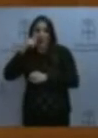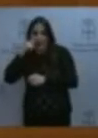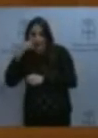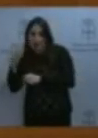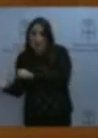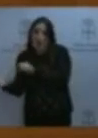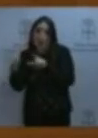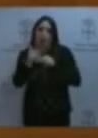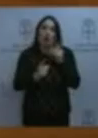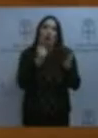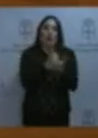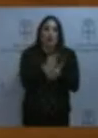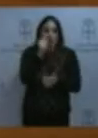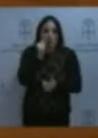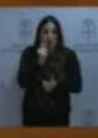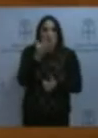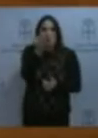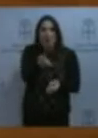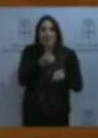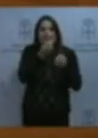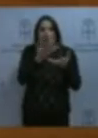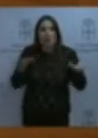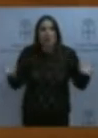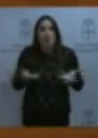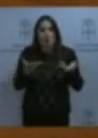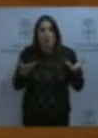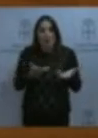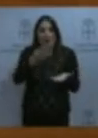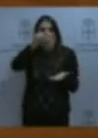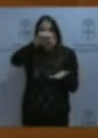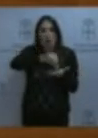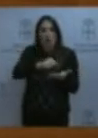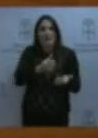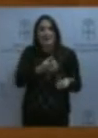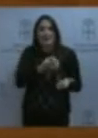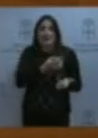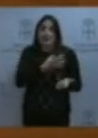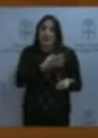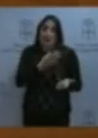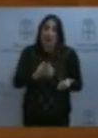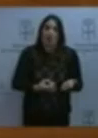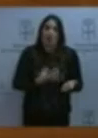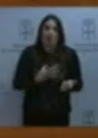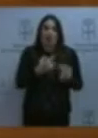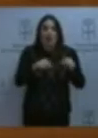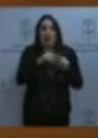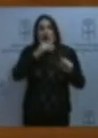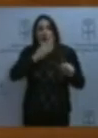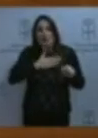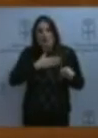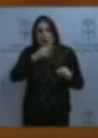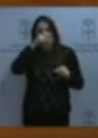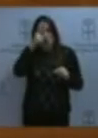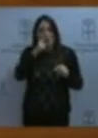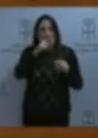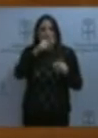Oviedo y a la declaración urgente, por otra parte, de la ciudad sindical de Perlora como bien de interés cultural de Asturias, así como la solicitud